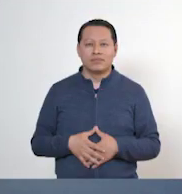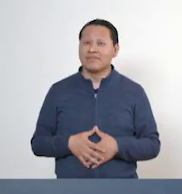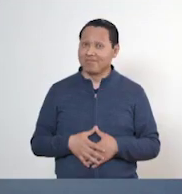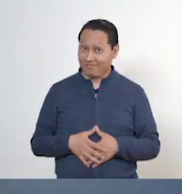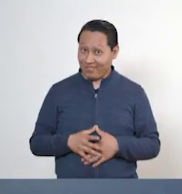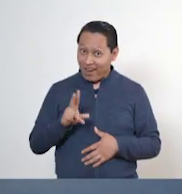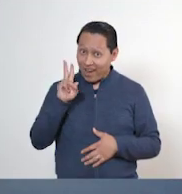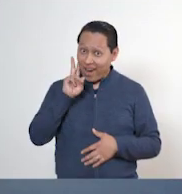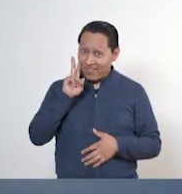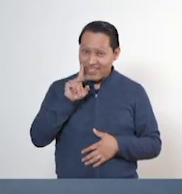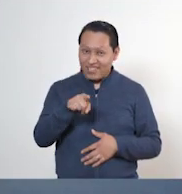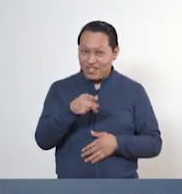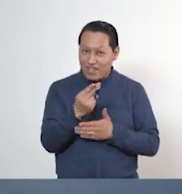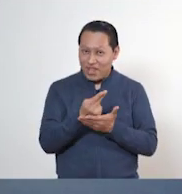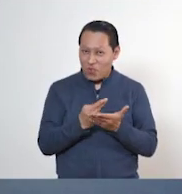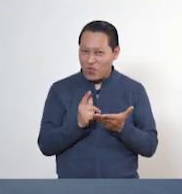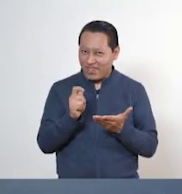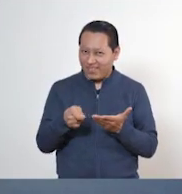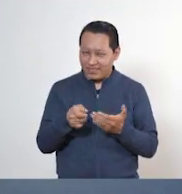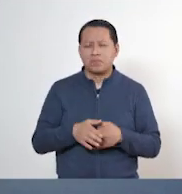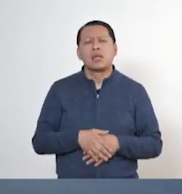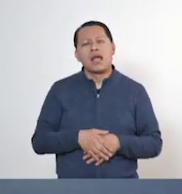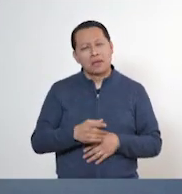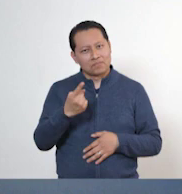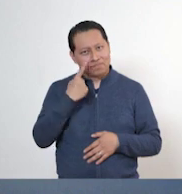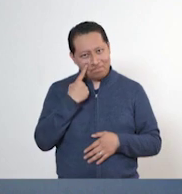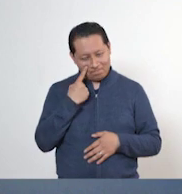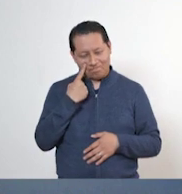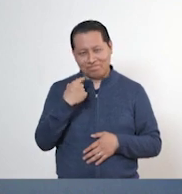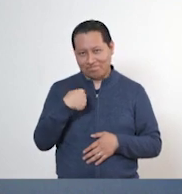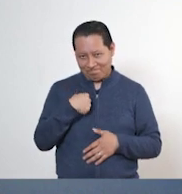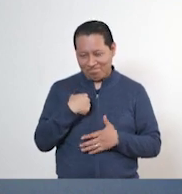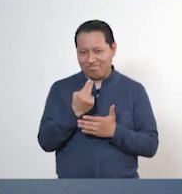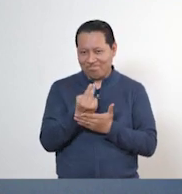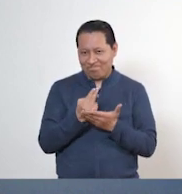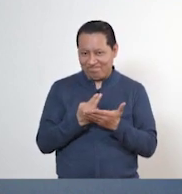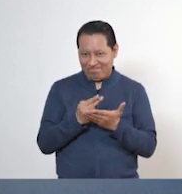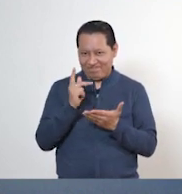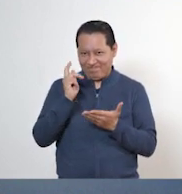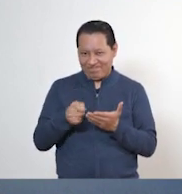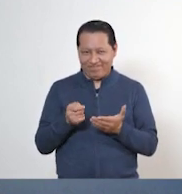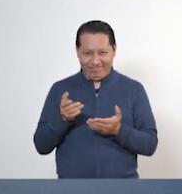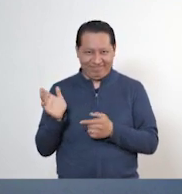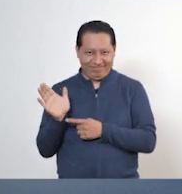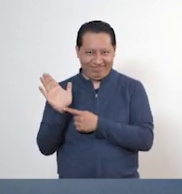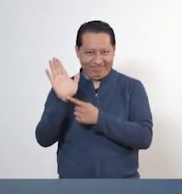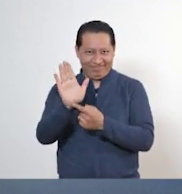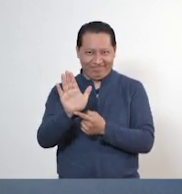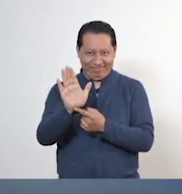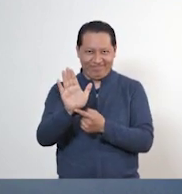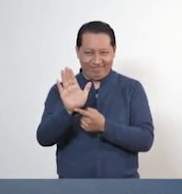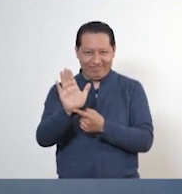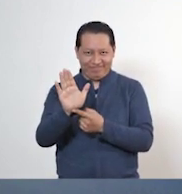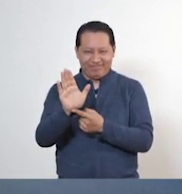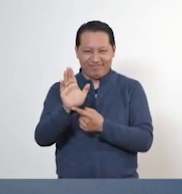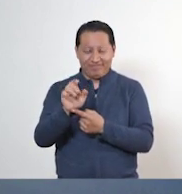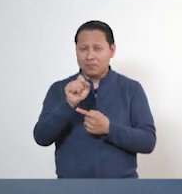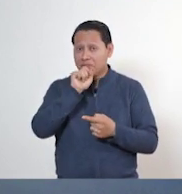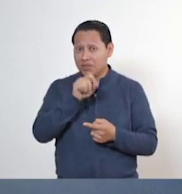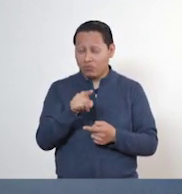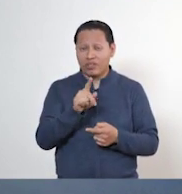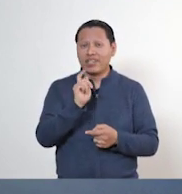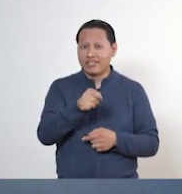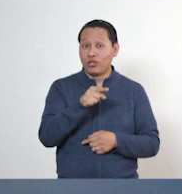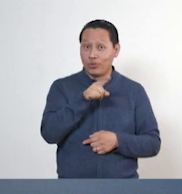A ver, ¿qué dibujaste, Coral? Pues mira, yo dibujé este foro. Mira, aquí estás tú, aquí